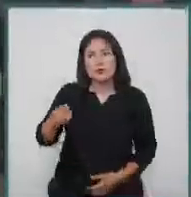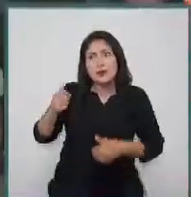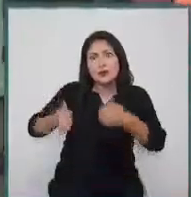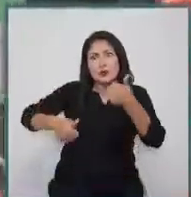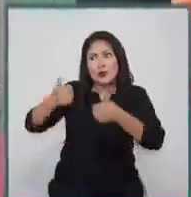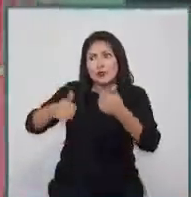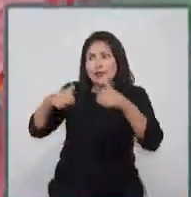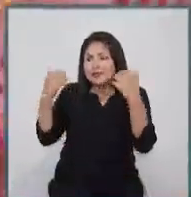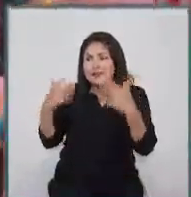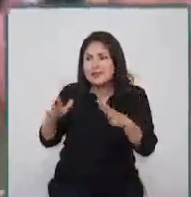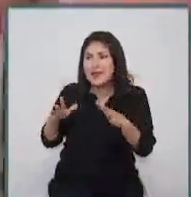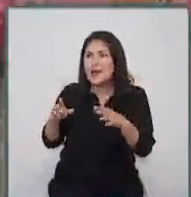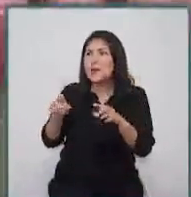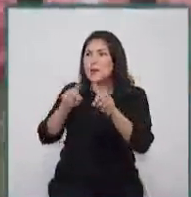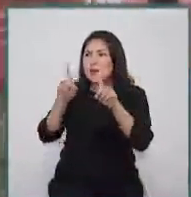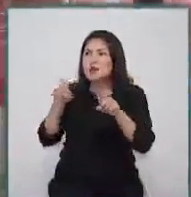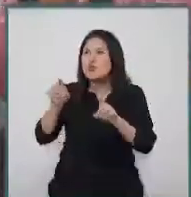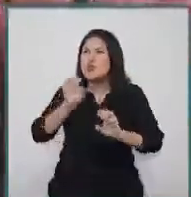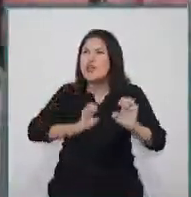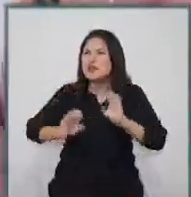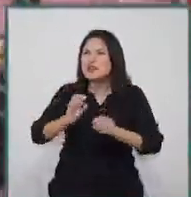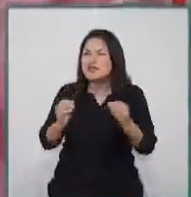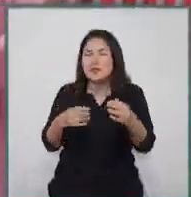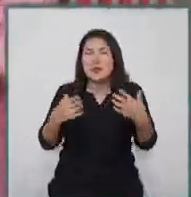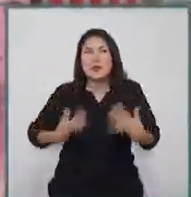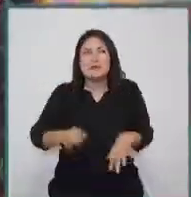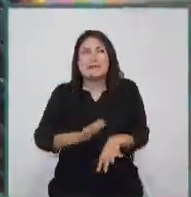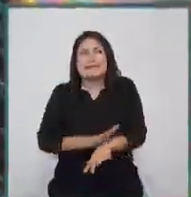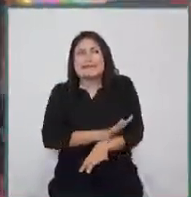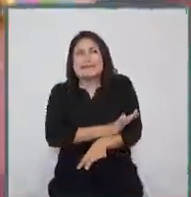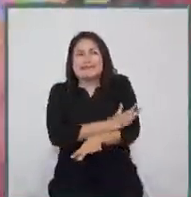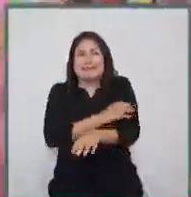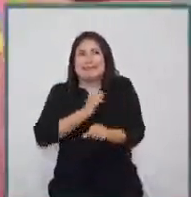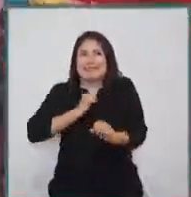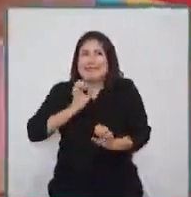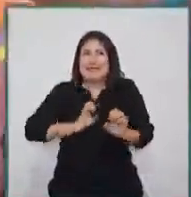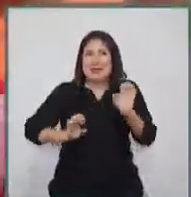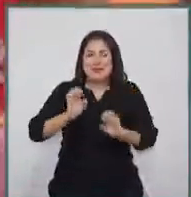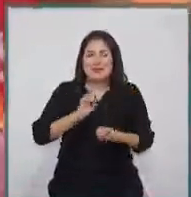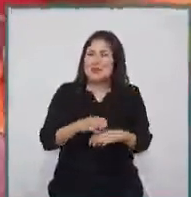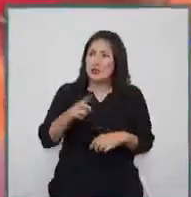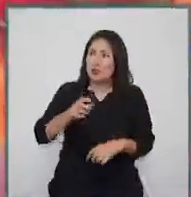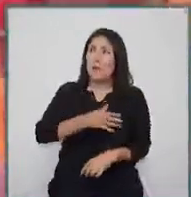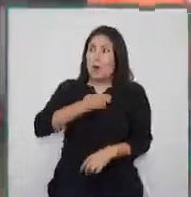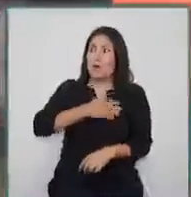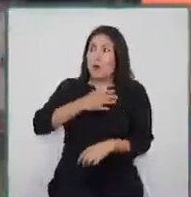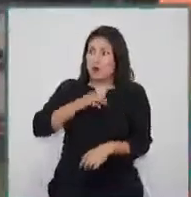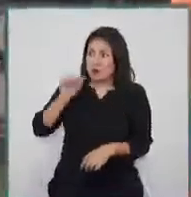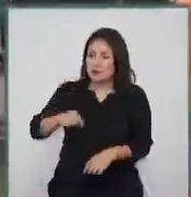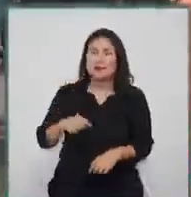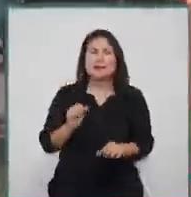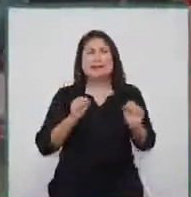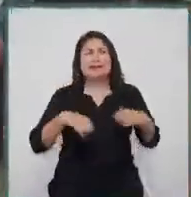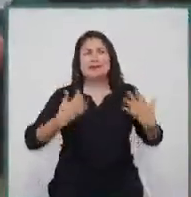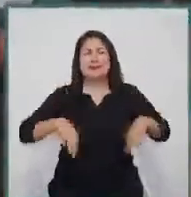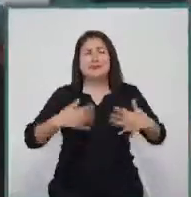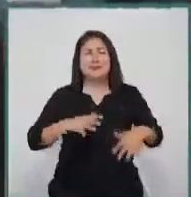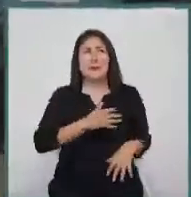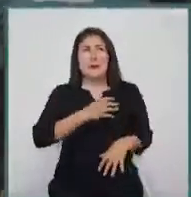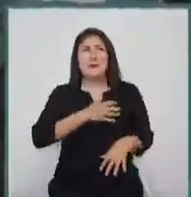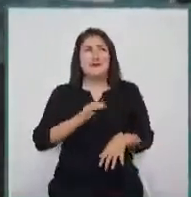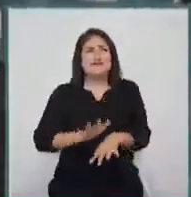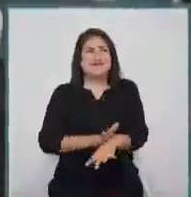¿Cómo tienen esas emociones? Nervios, emocionadísima. ¿Le vibra el corazón o no?